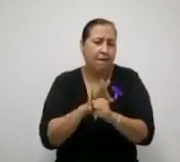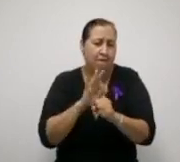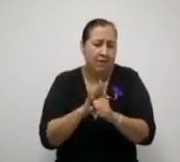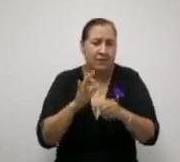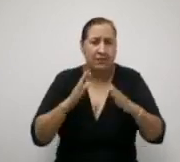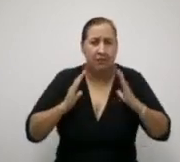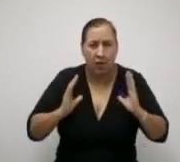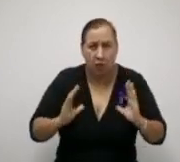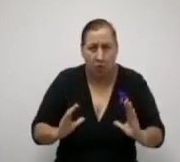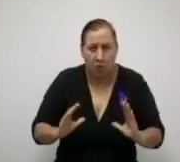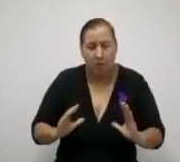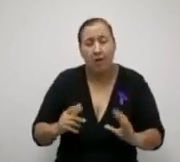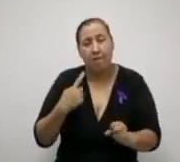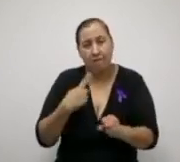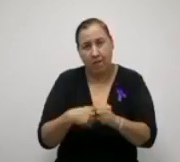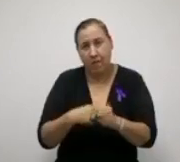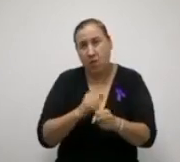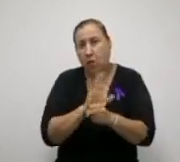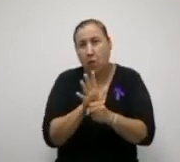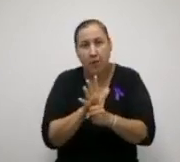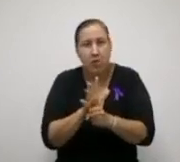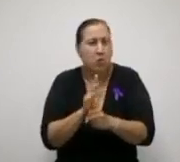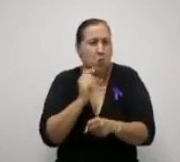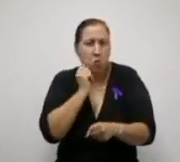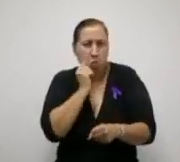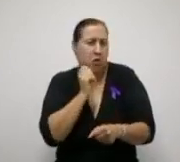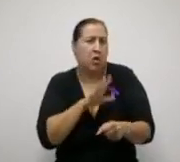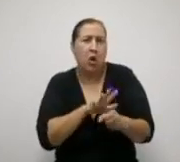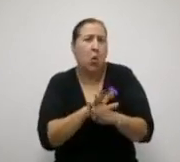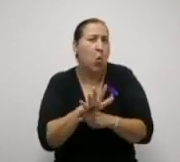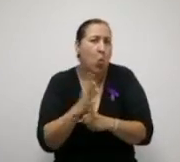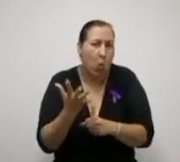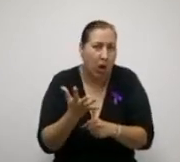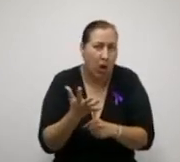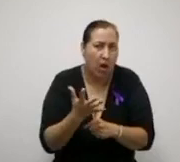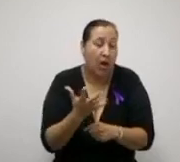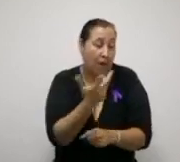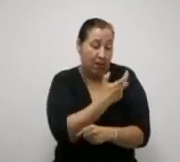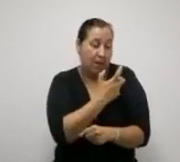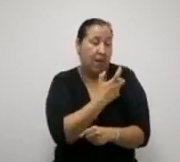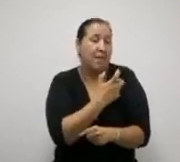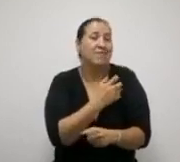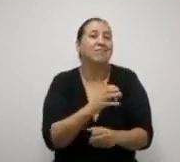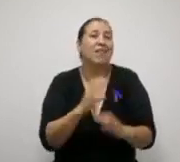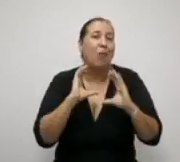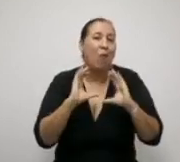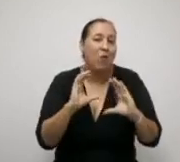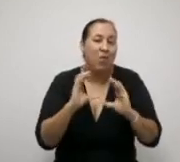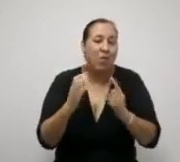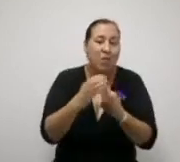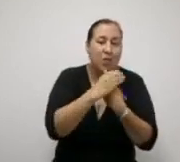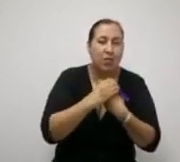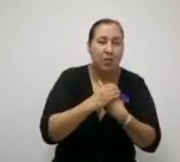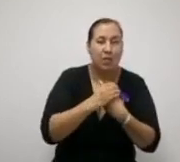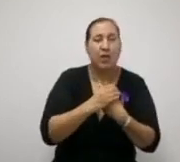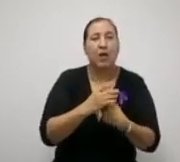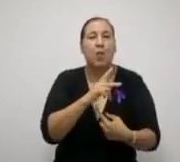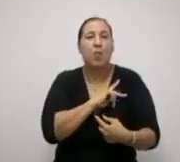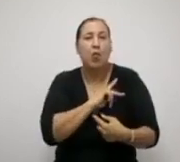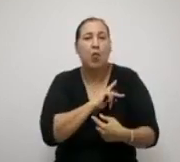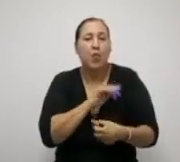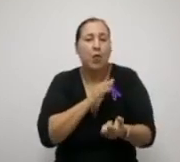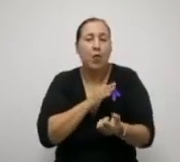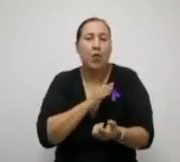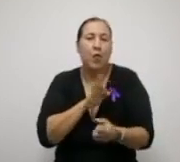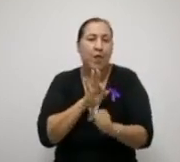la enfermedad. Nosotros, recordemos que nosotros lo que buscamos al momento de aplicar las vacunas